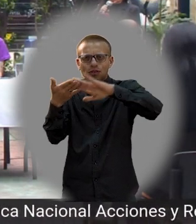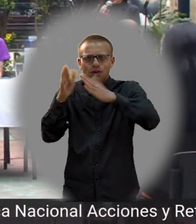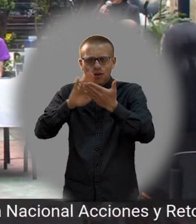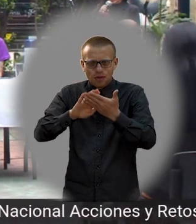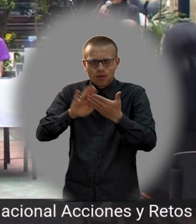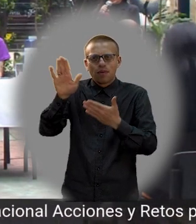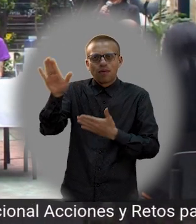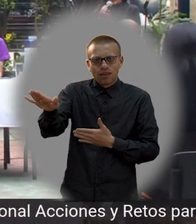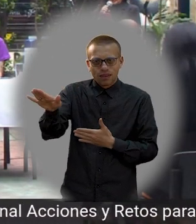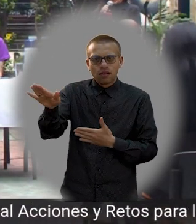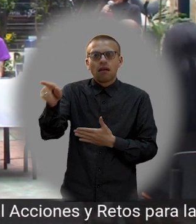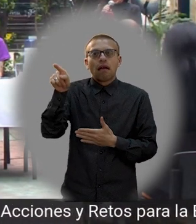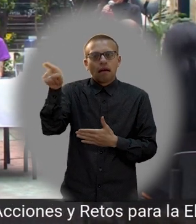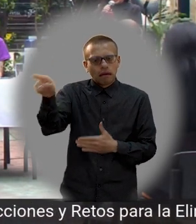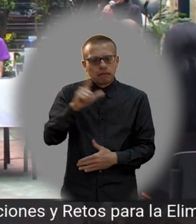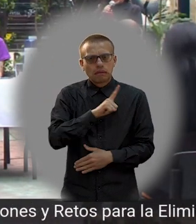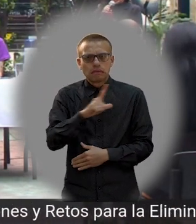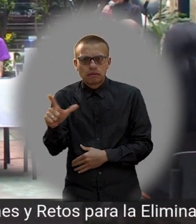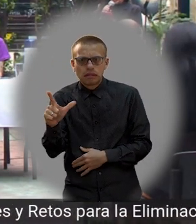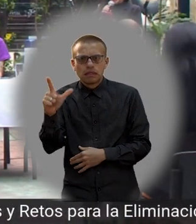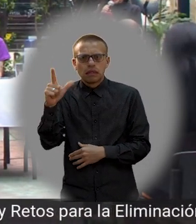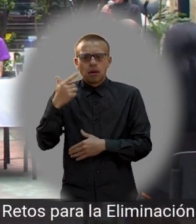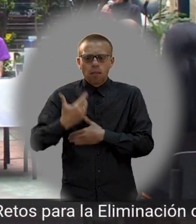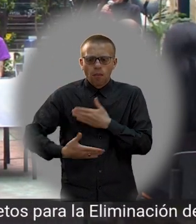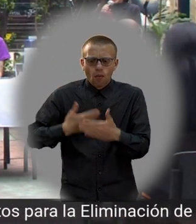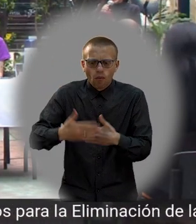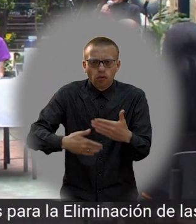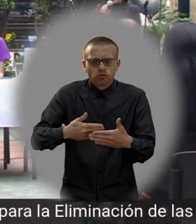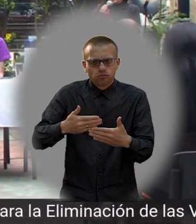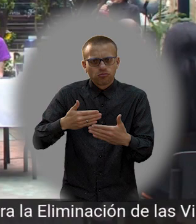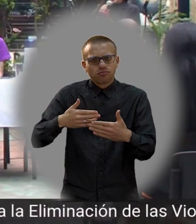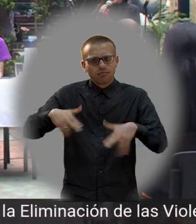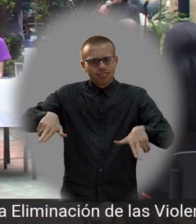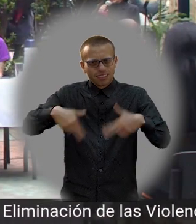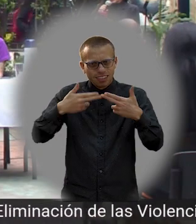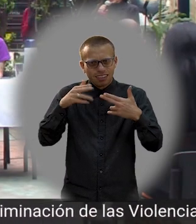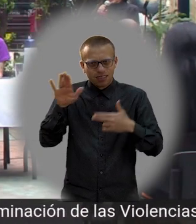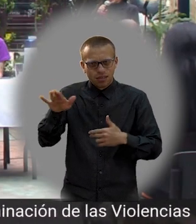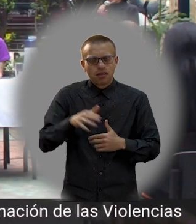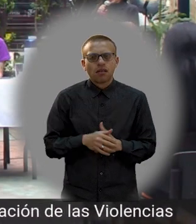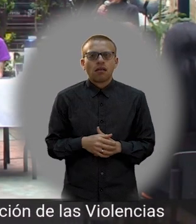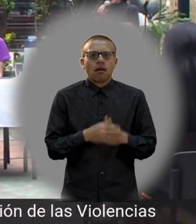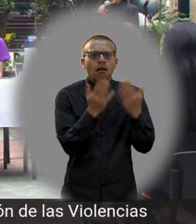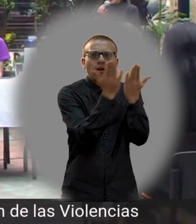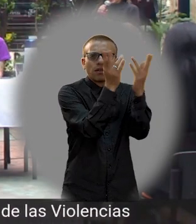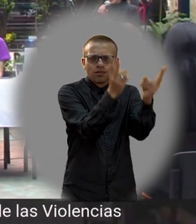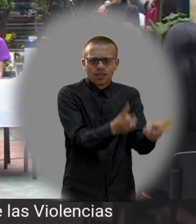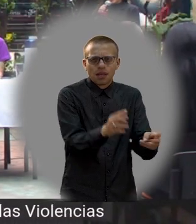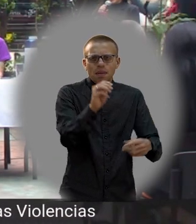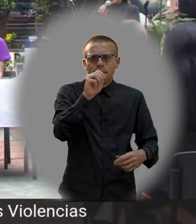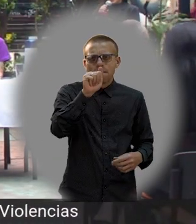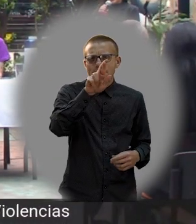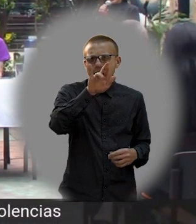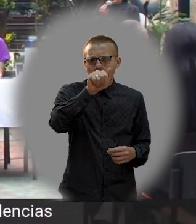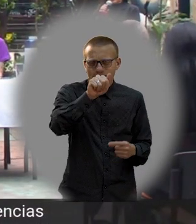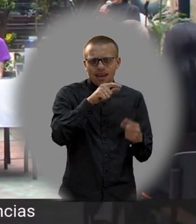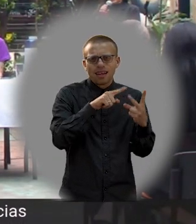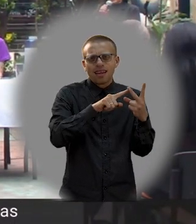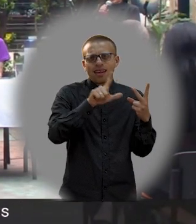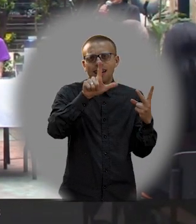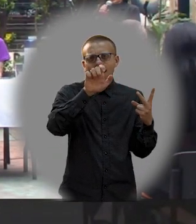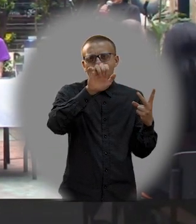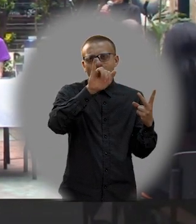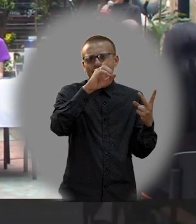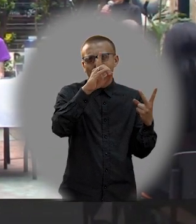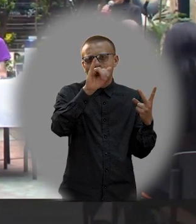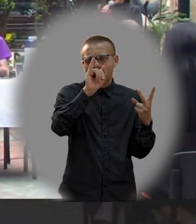estos procesos de género en nuestra institución, a las estudiantes María Alejandra García Parra y Leider Yamit